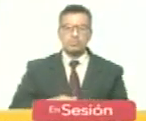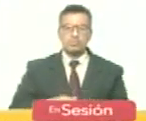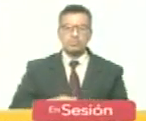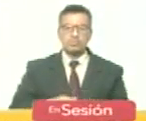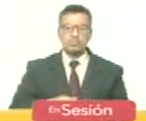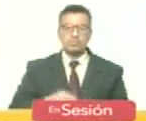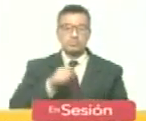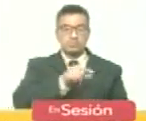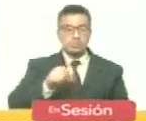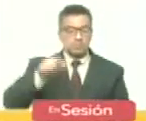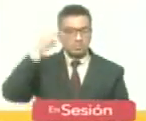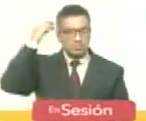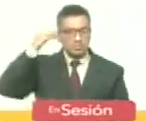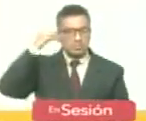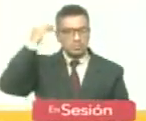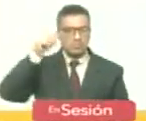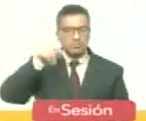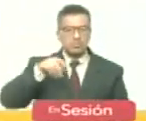Esa gente pensó